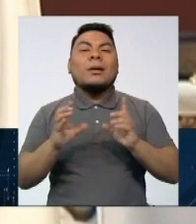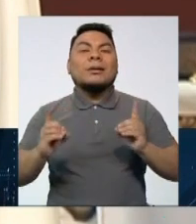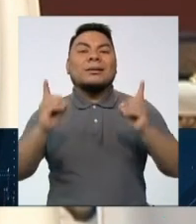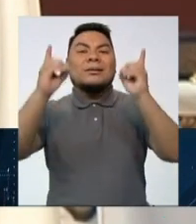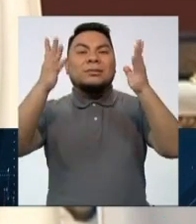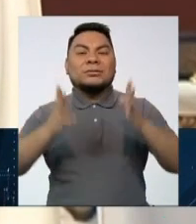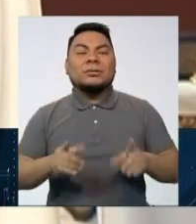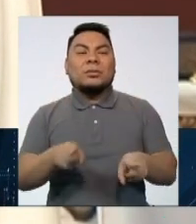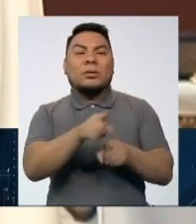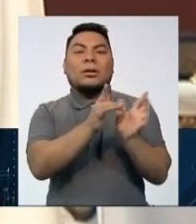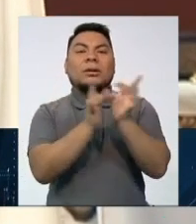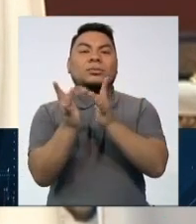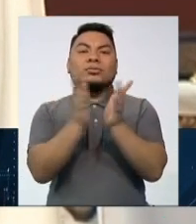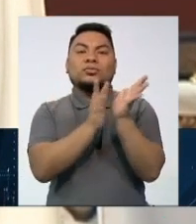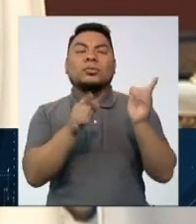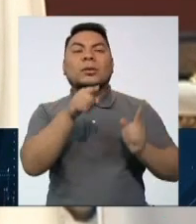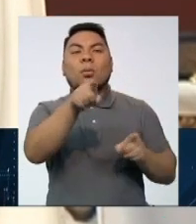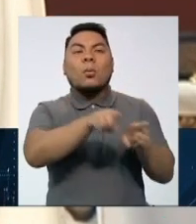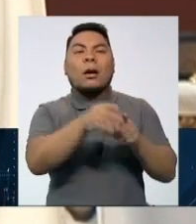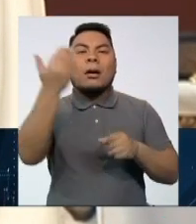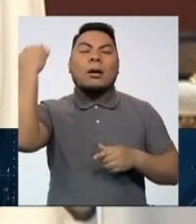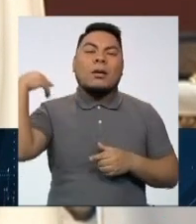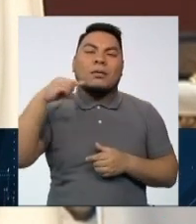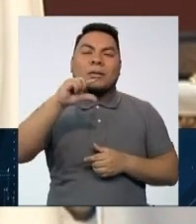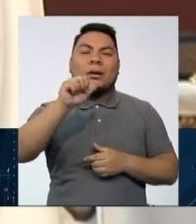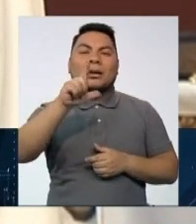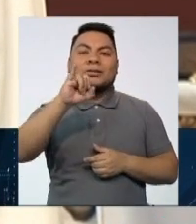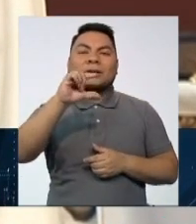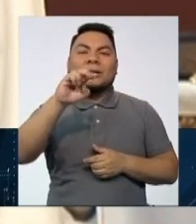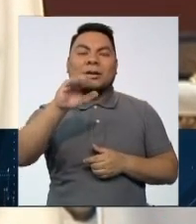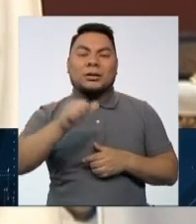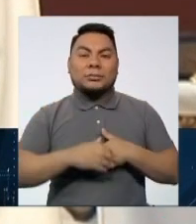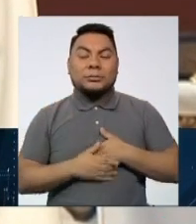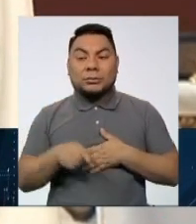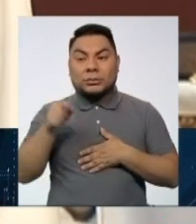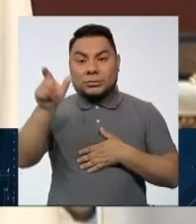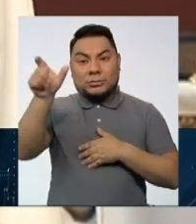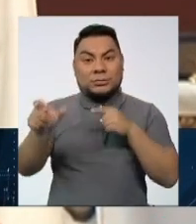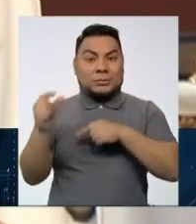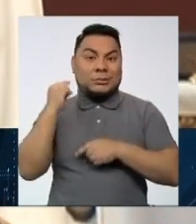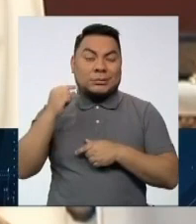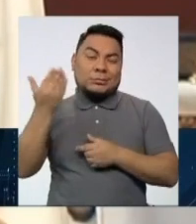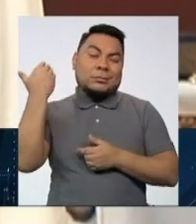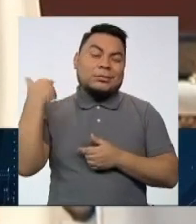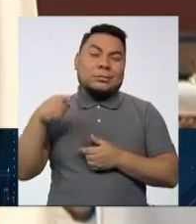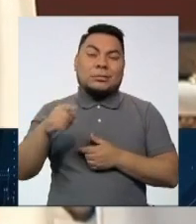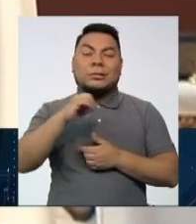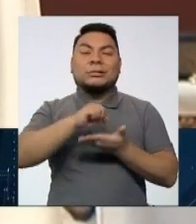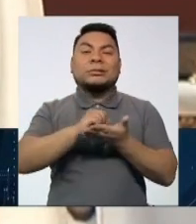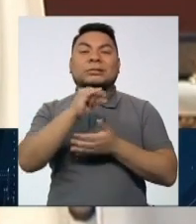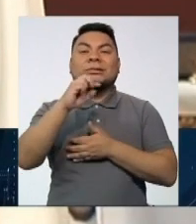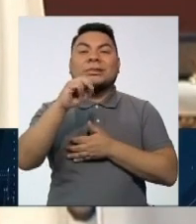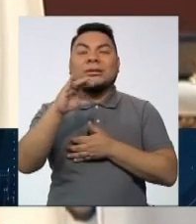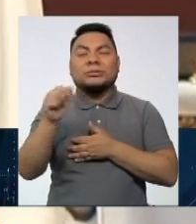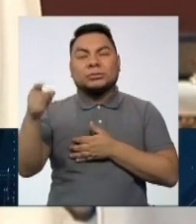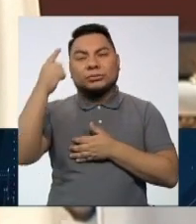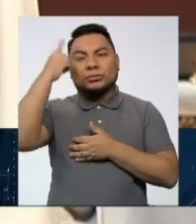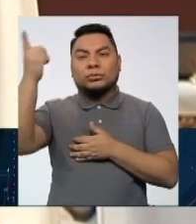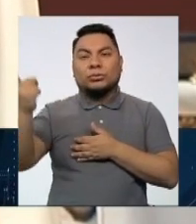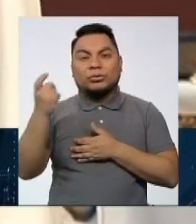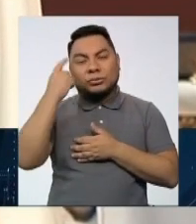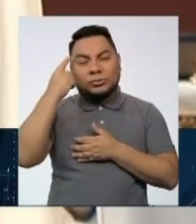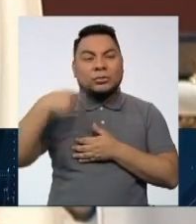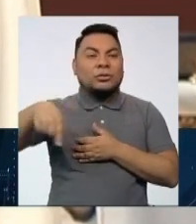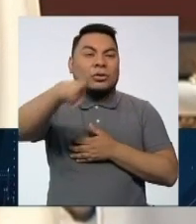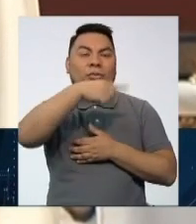de Jesús en Galilea. No en vano, Ignacio soñaba para los compañeros de Jesús una